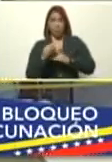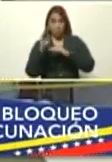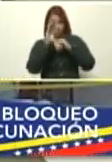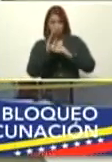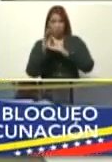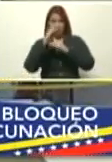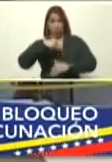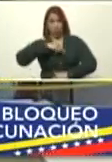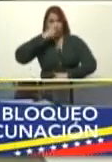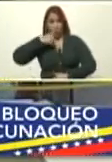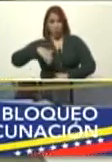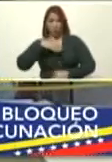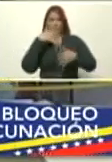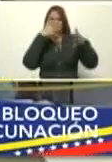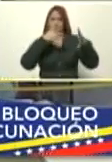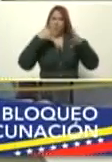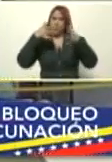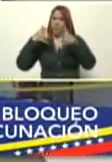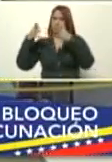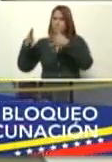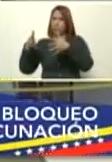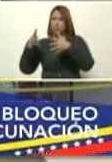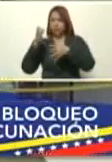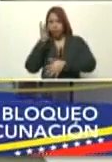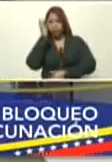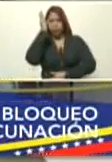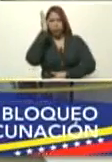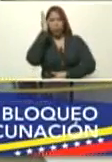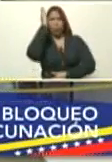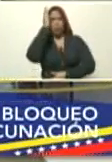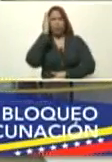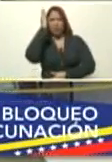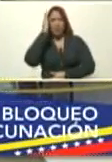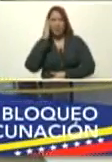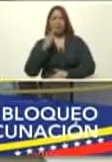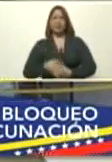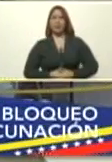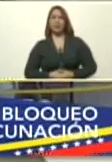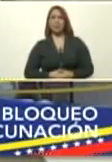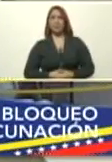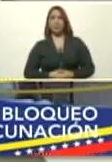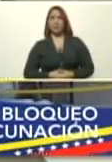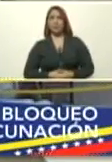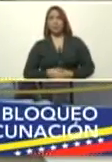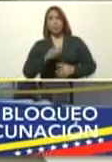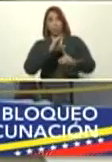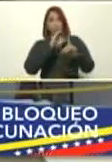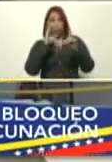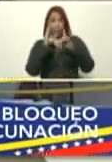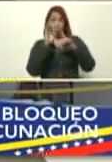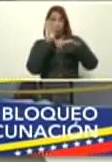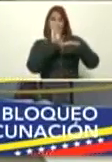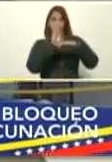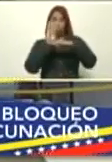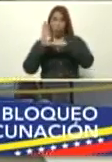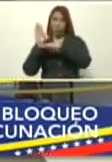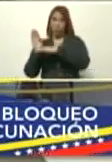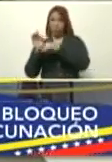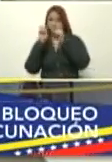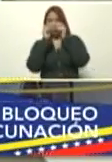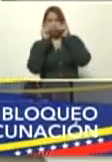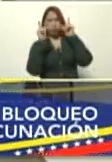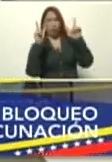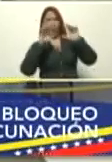educar, de crear conciencia, de forjar una cultura de los cuidados que es admirada por el